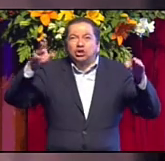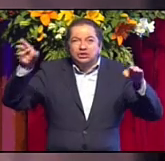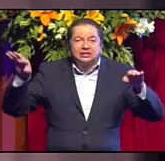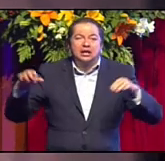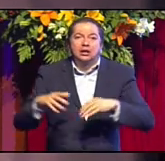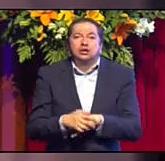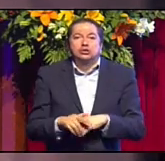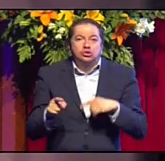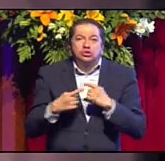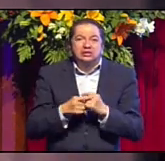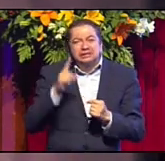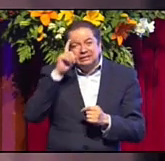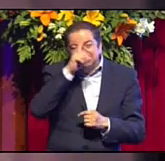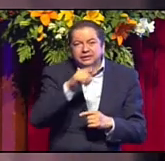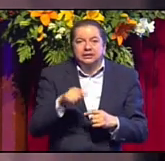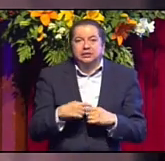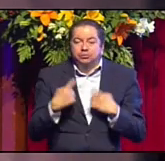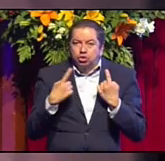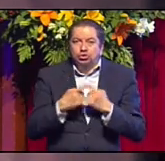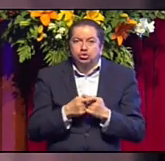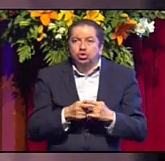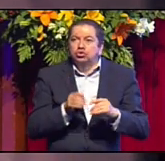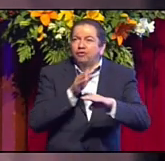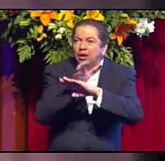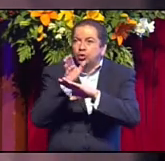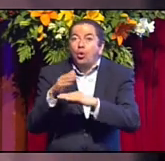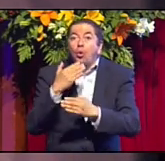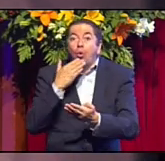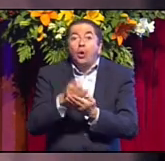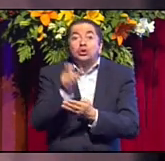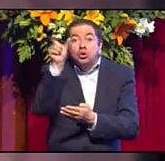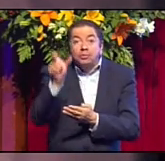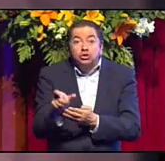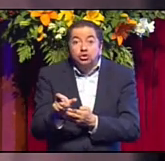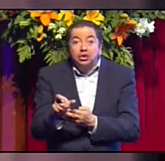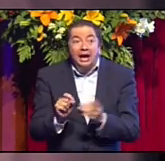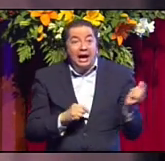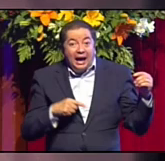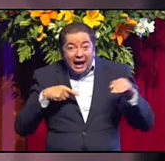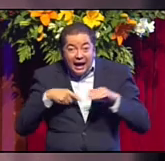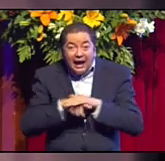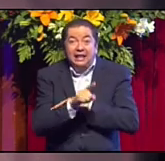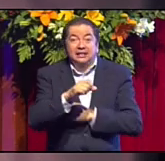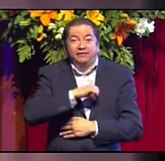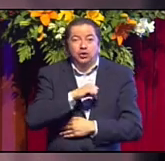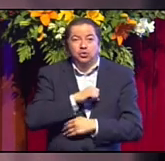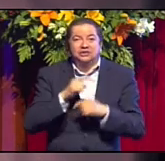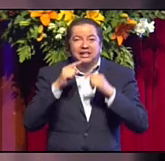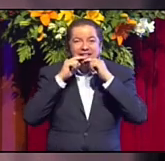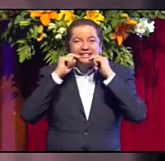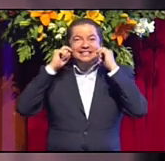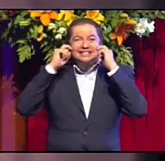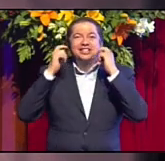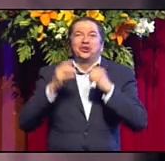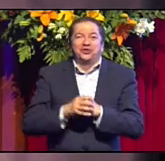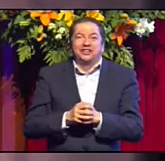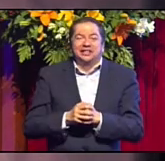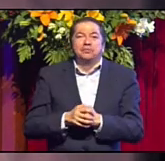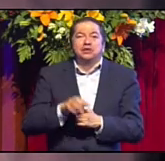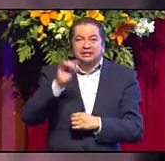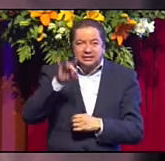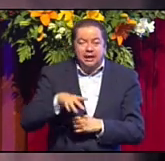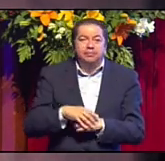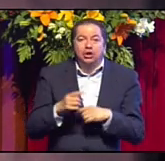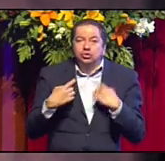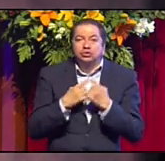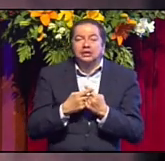llegar a todos los lados de seguridad. Que alguien cuando entre a Vicuña, que sonría, porque sepa que lo están mirando. No les quepa